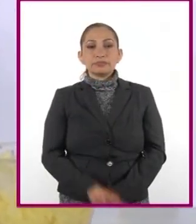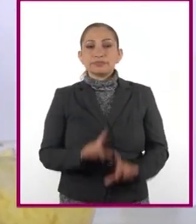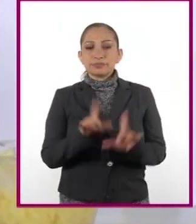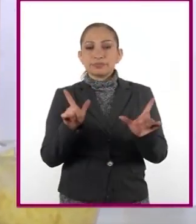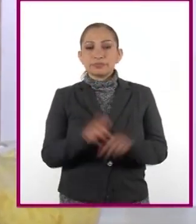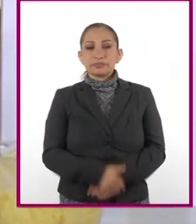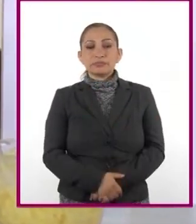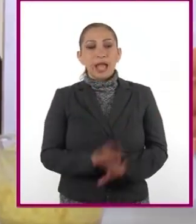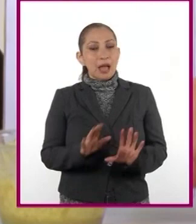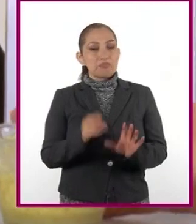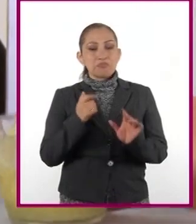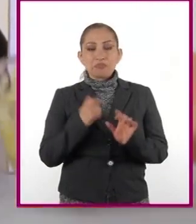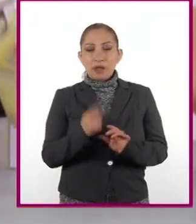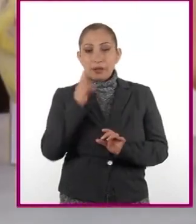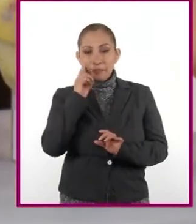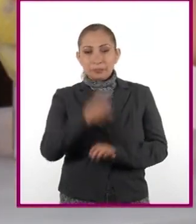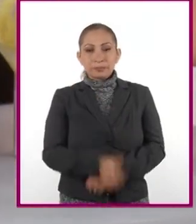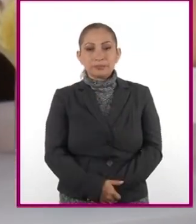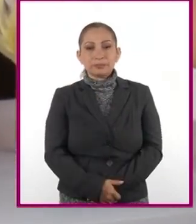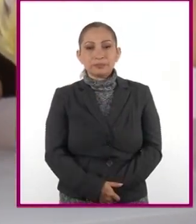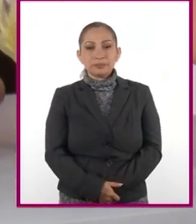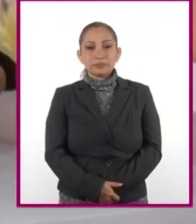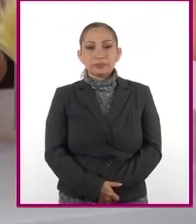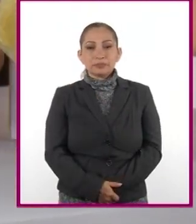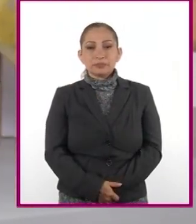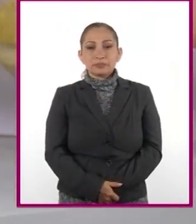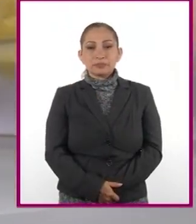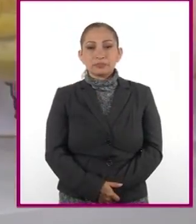Listo, ya quedó. Vean ustedes.